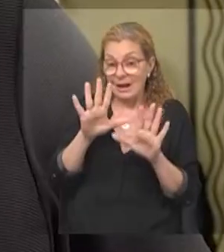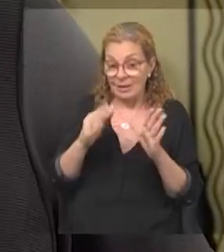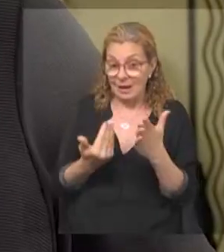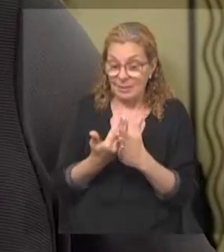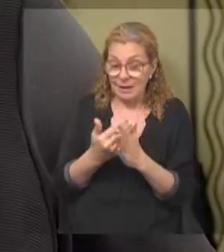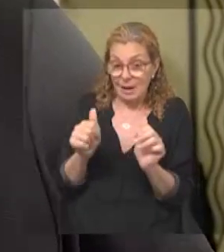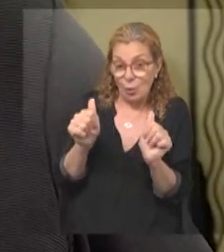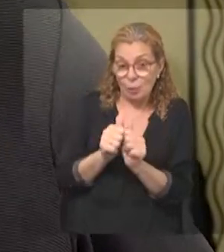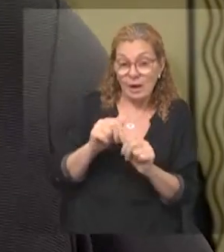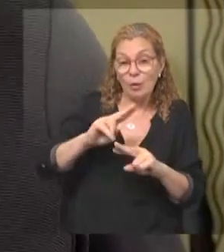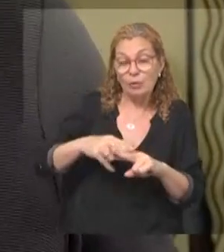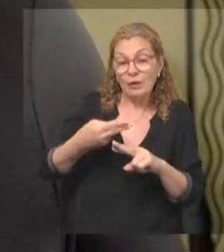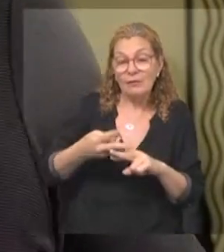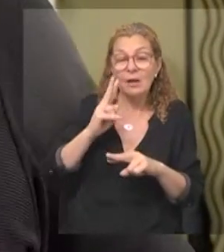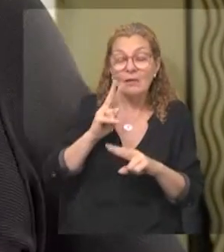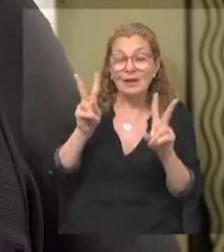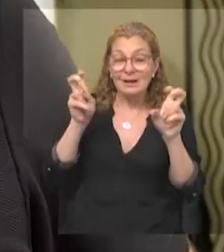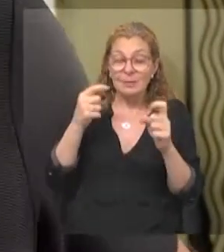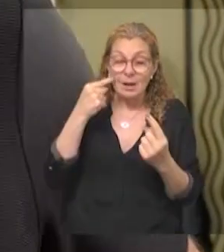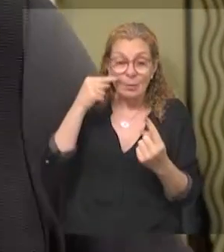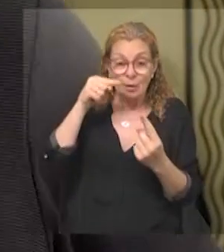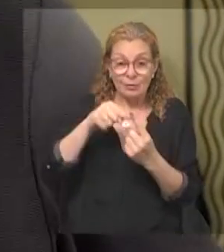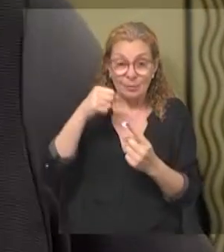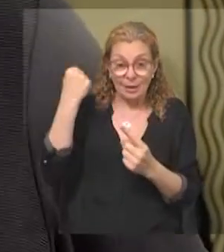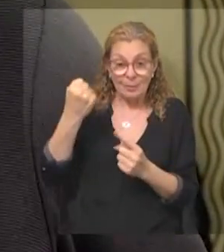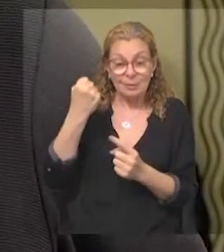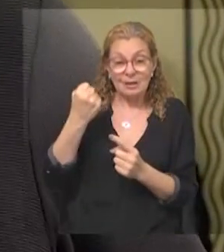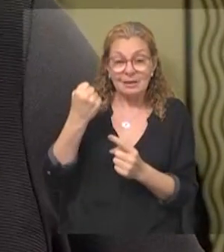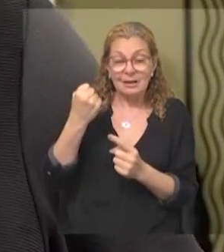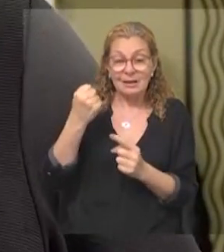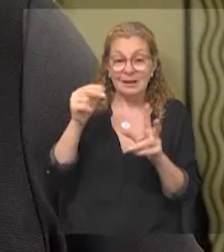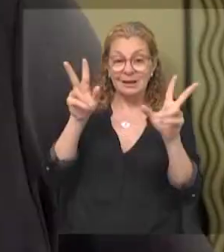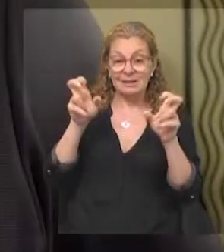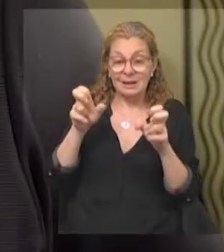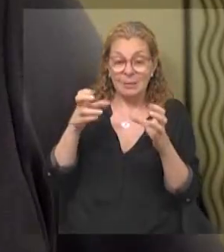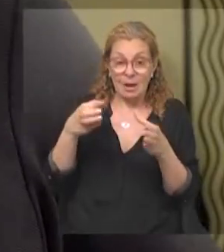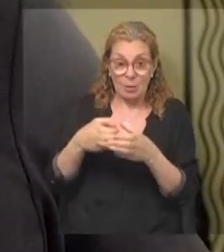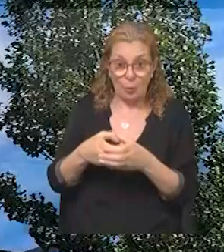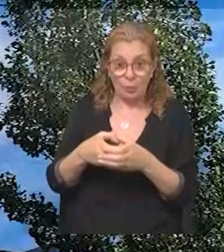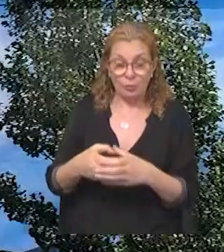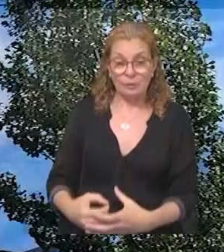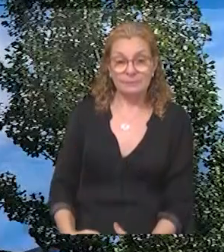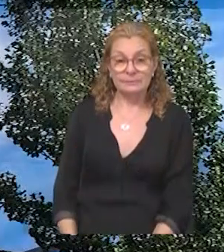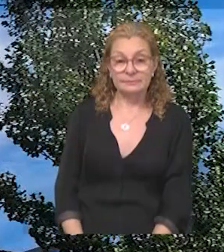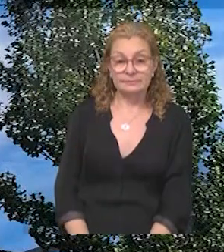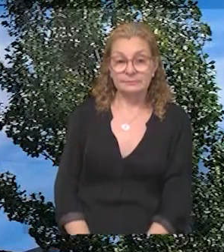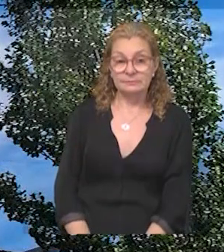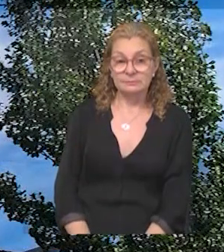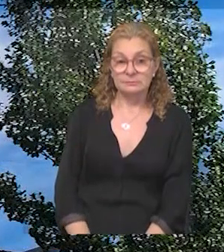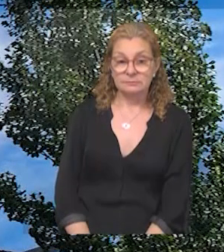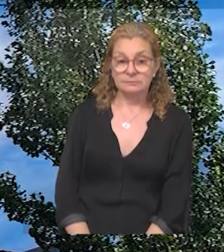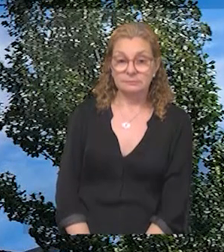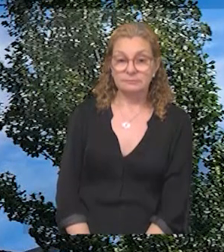la mañana acá a ver el tema central que nos queda ahora que es el tema matriz de grupos presenta mercado